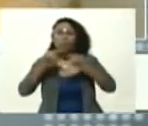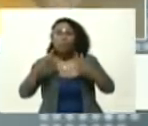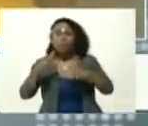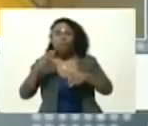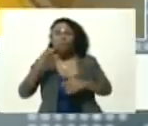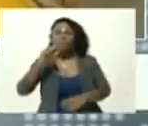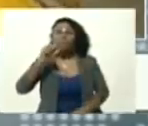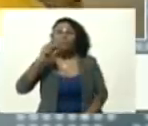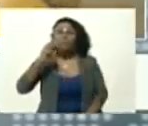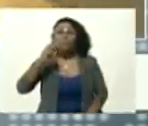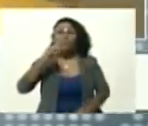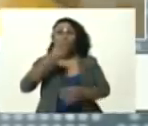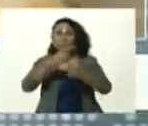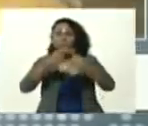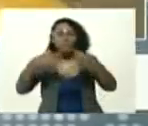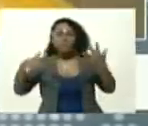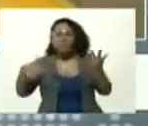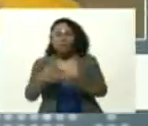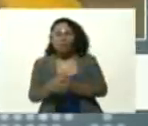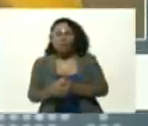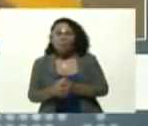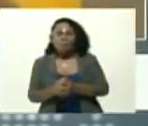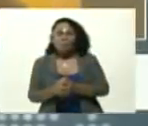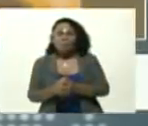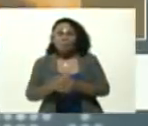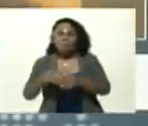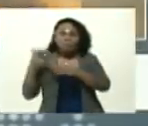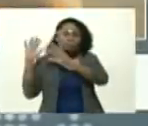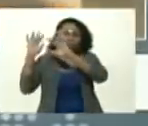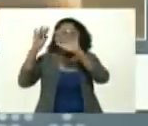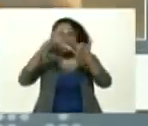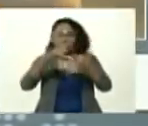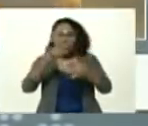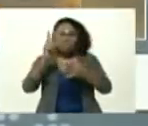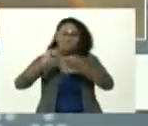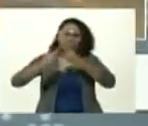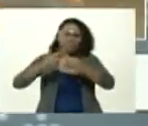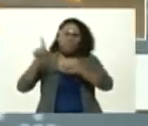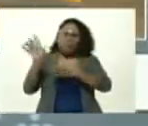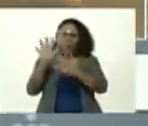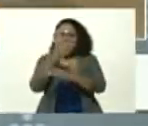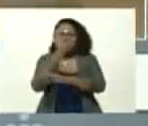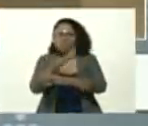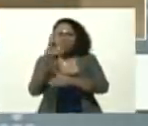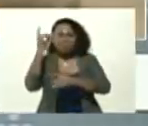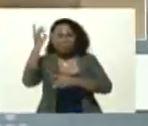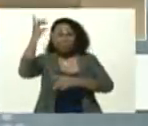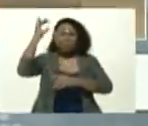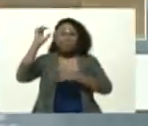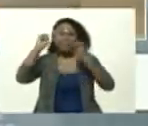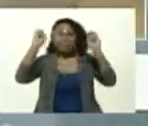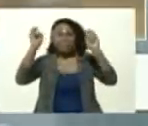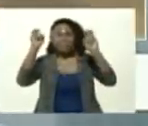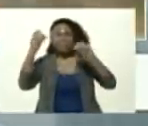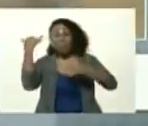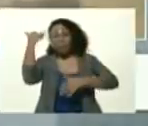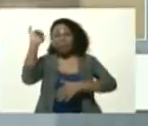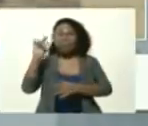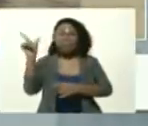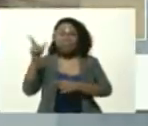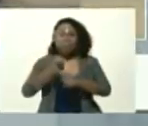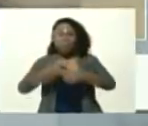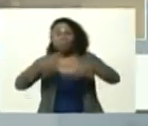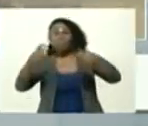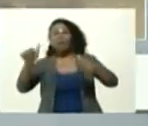pluviométrico, por estampida de trombo, una cosa así. Inventa unos conceptos. Es el aumento